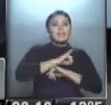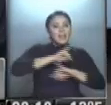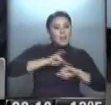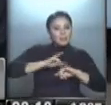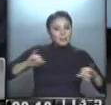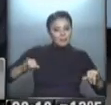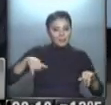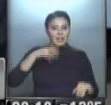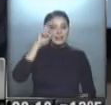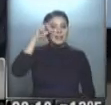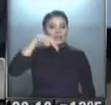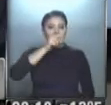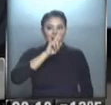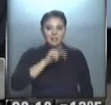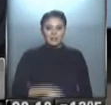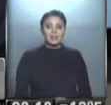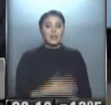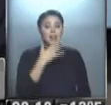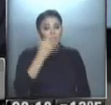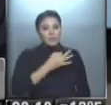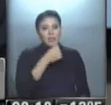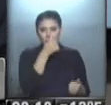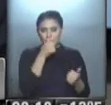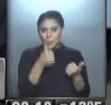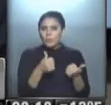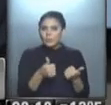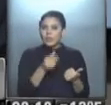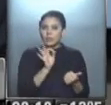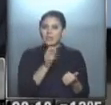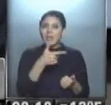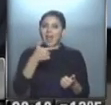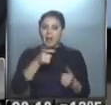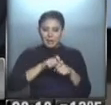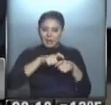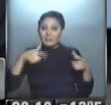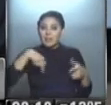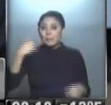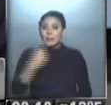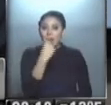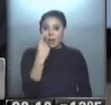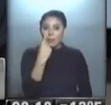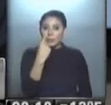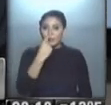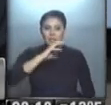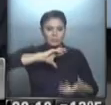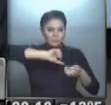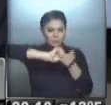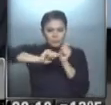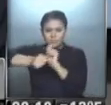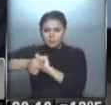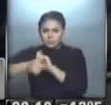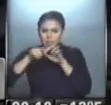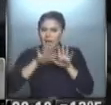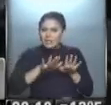que viene realizando el renar la verdad que resultó muy bien teniendo en cuenta la cantidad de armas en la primera vez que se destruían tantas